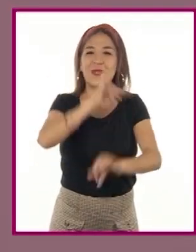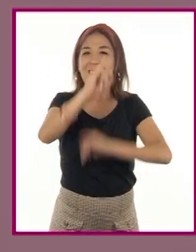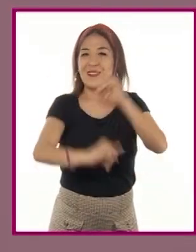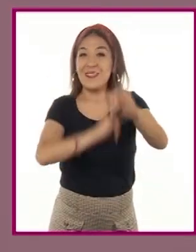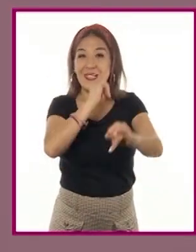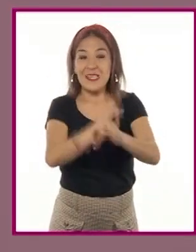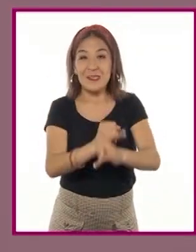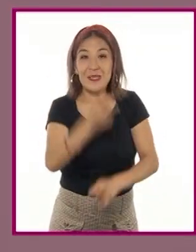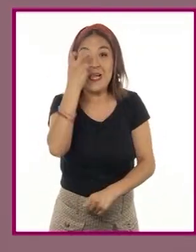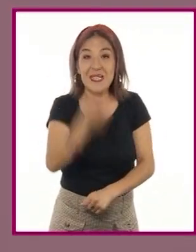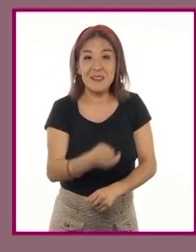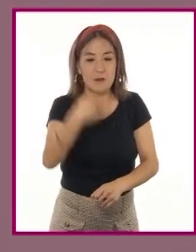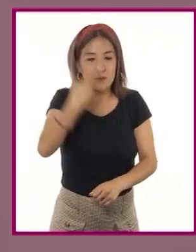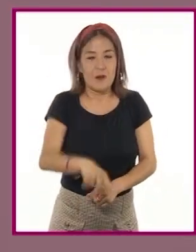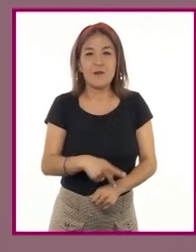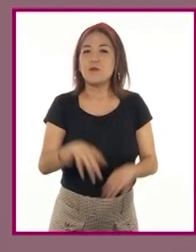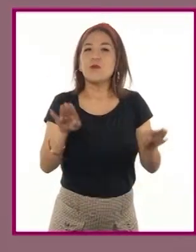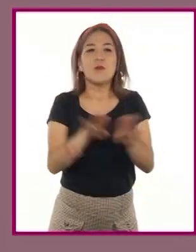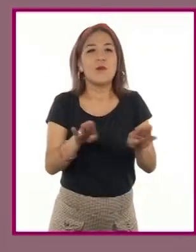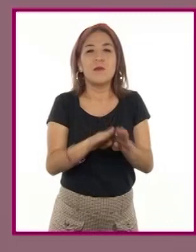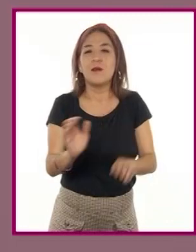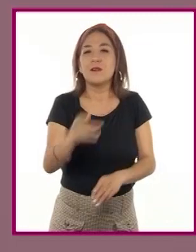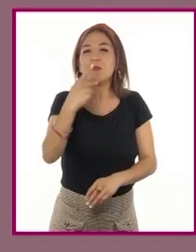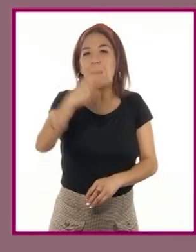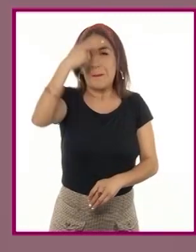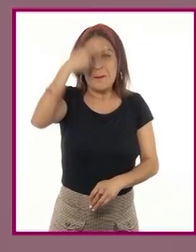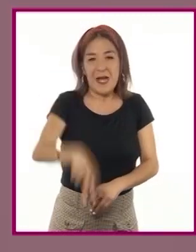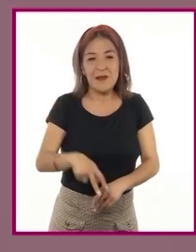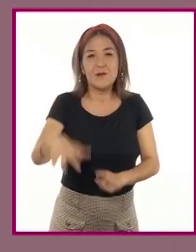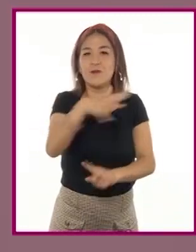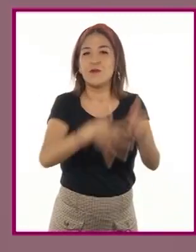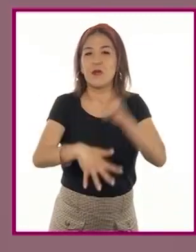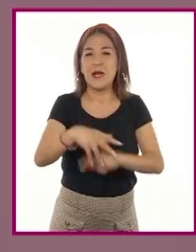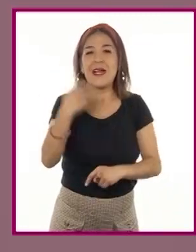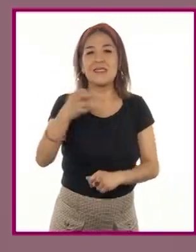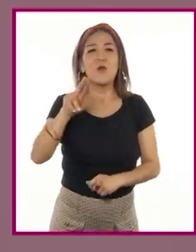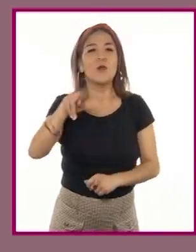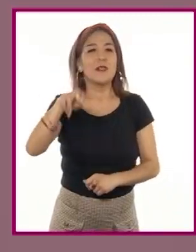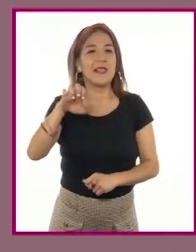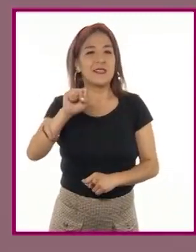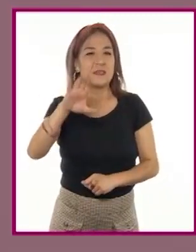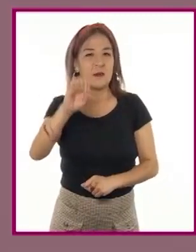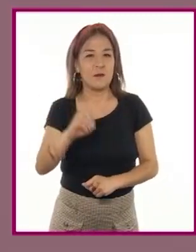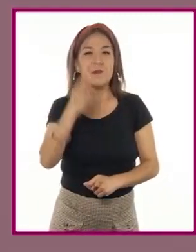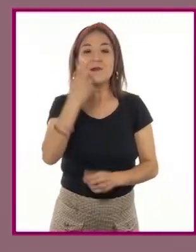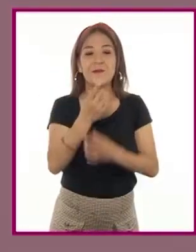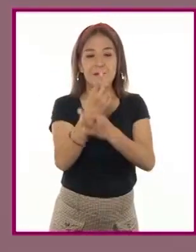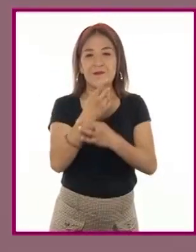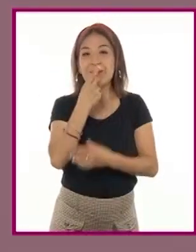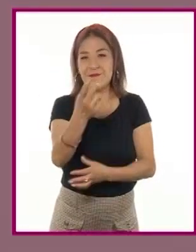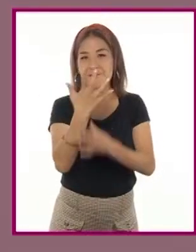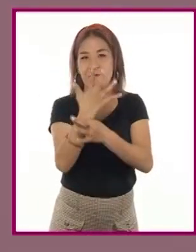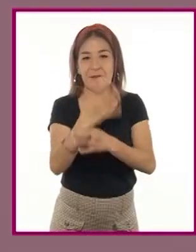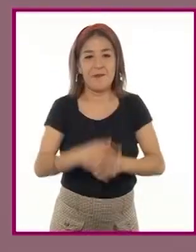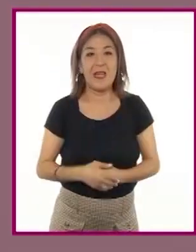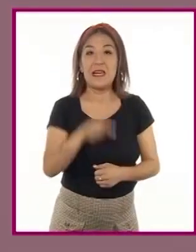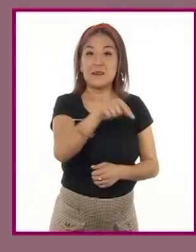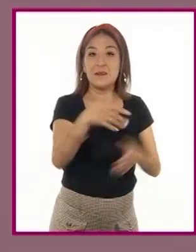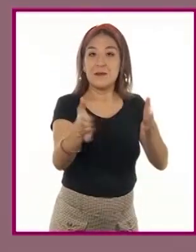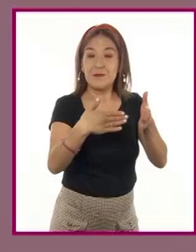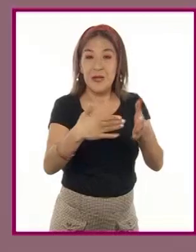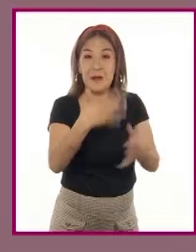ya parte del patrimonio inmaterial de la humanidad, de acuerdo con la UNESCO. Así como el arte culinario,